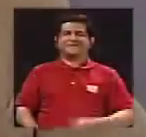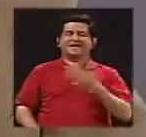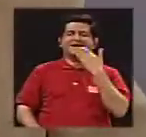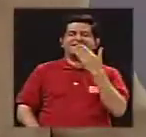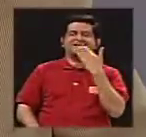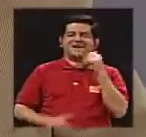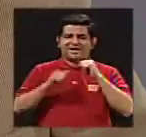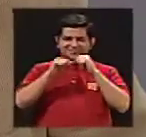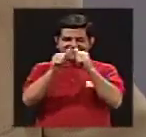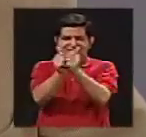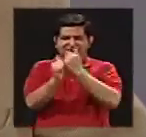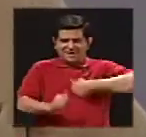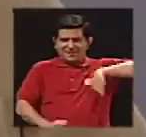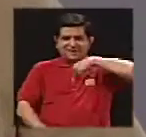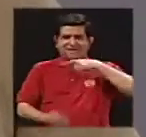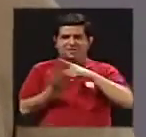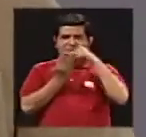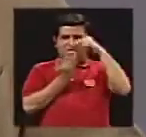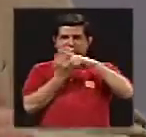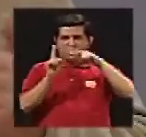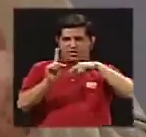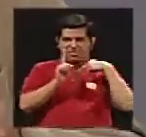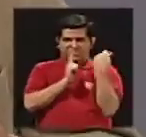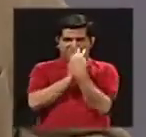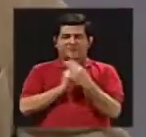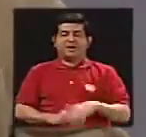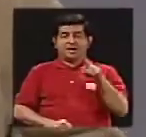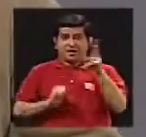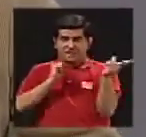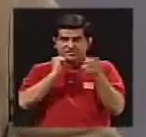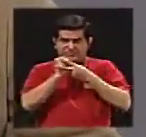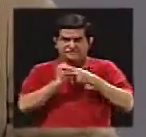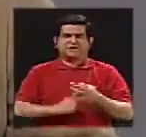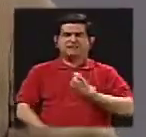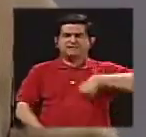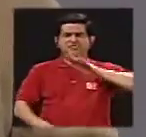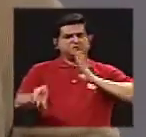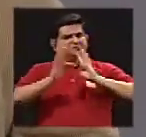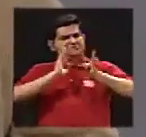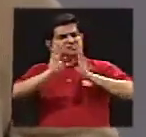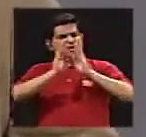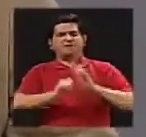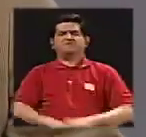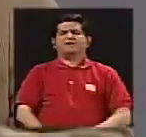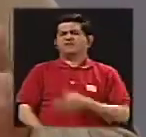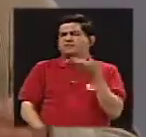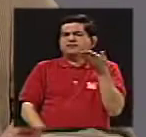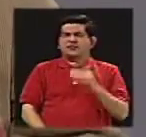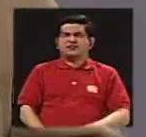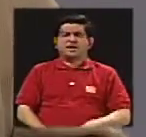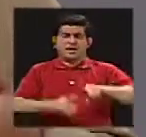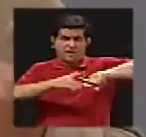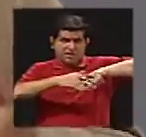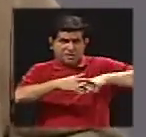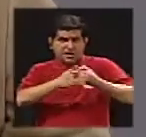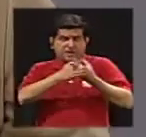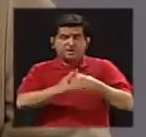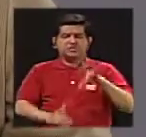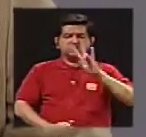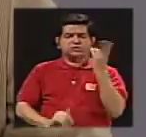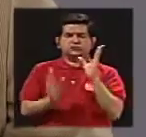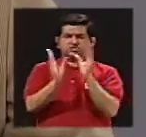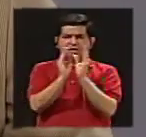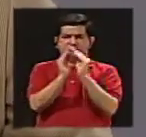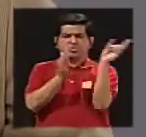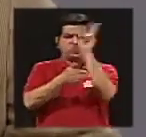Gracias por continuar con nosotros en su programa puntos de vista en esta ocasión estamos conversando acerca de la inauguración del Séptimo